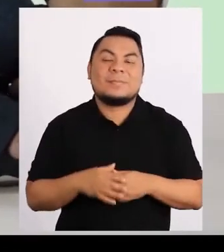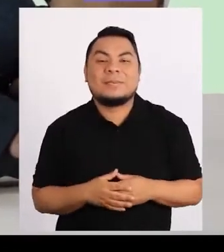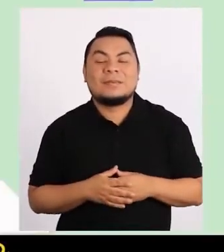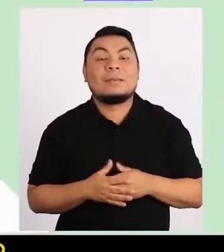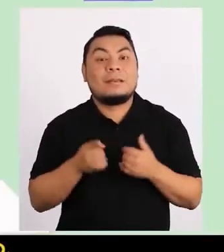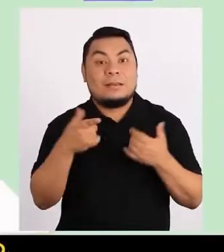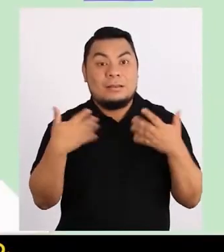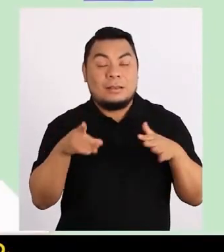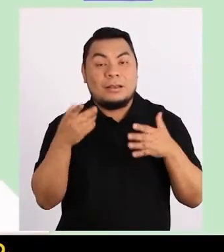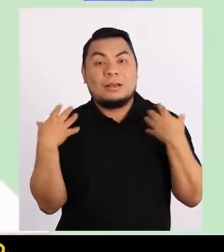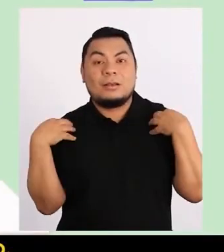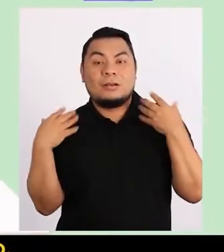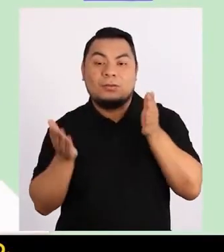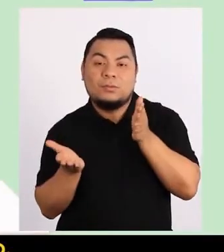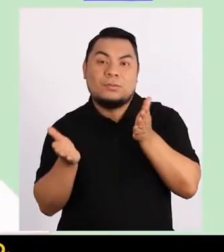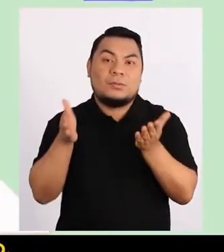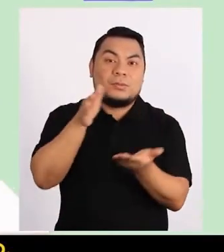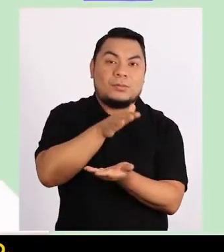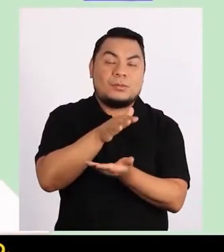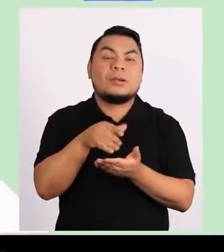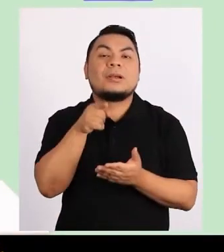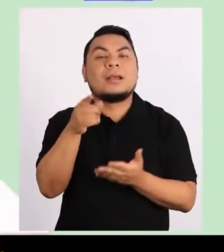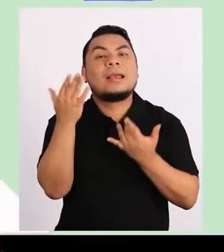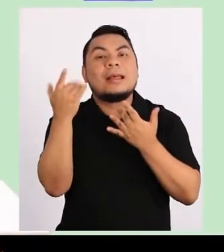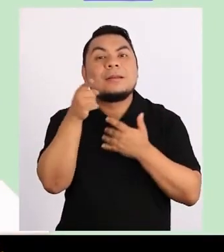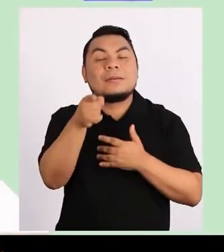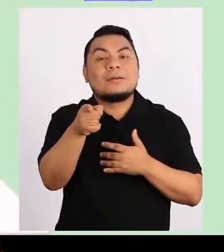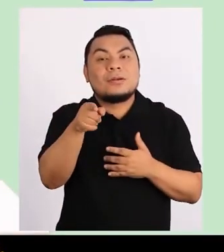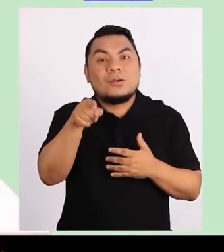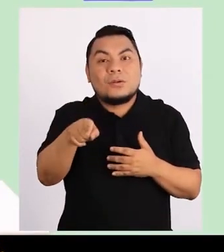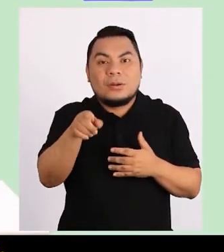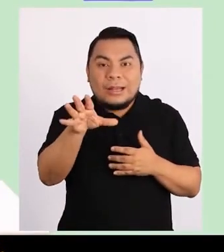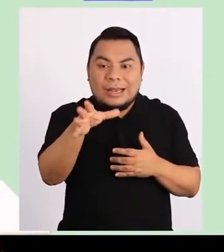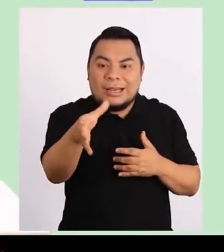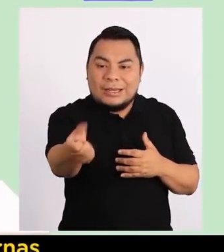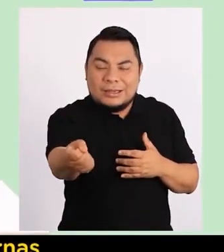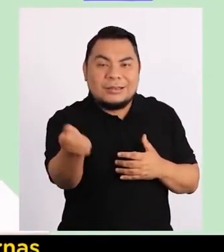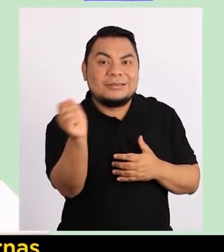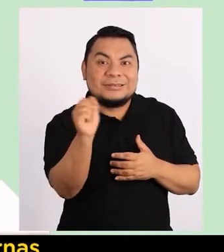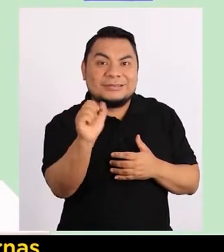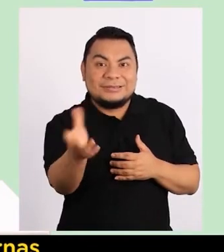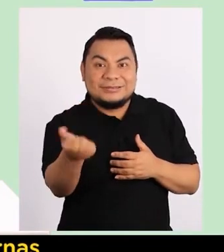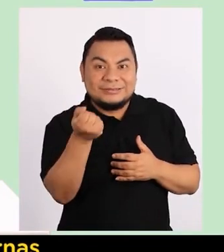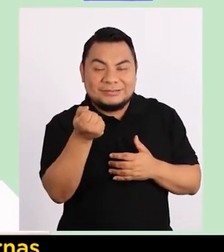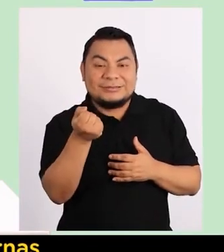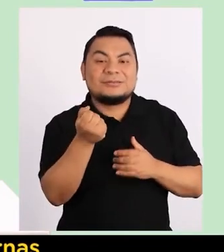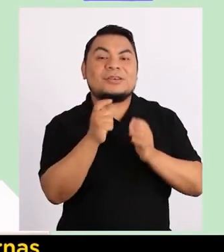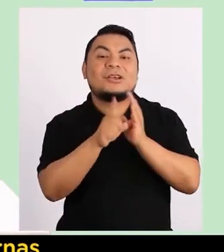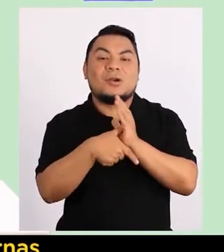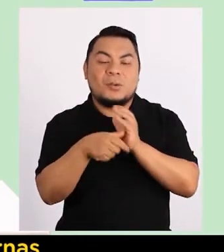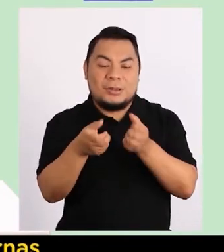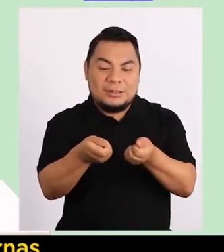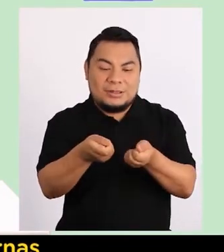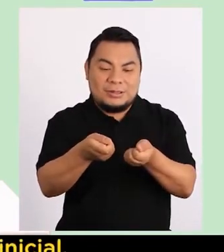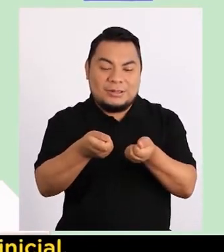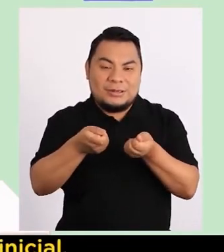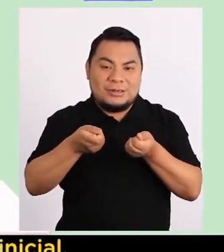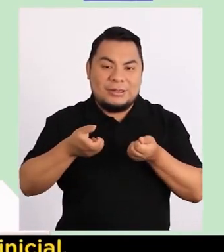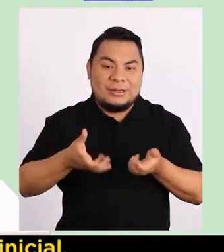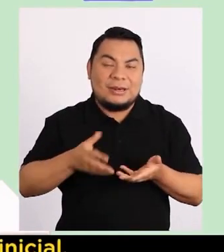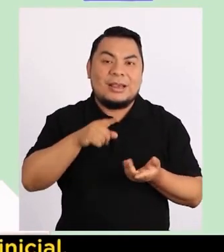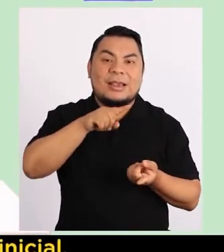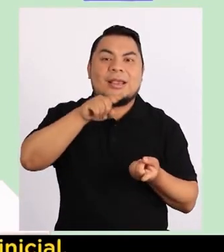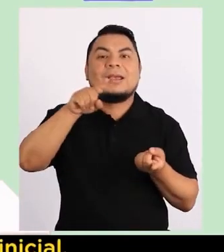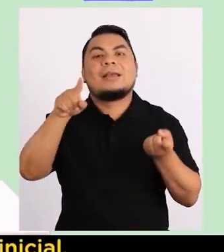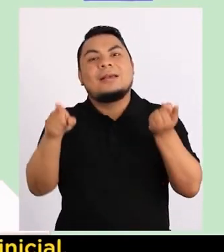Al llegar a la posición de costado, esperen a que sujete el sonajero. Luego, suelten suavemente sus piernas y